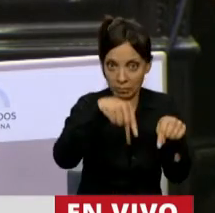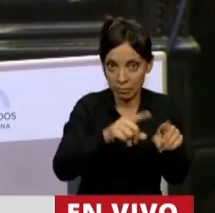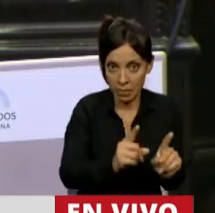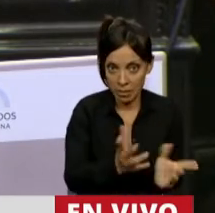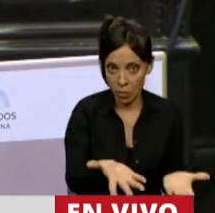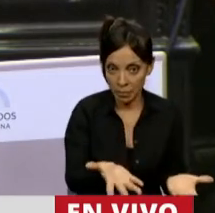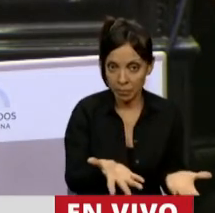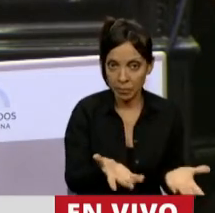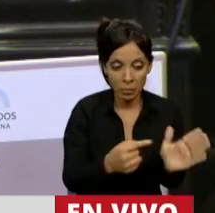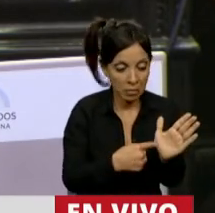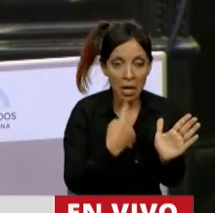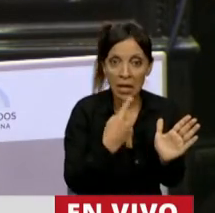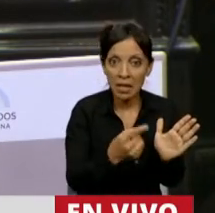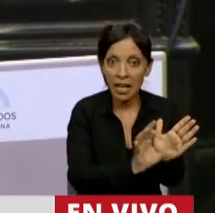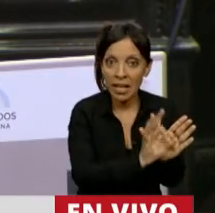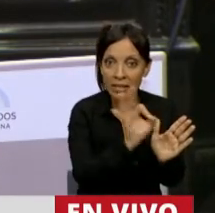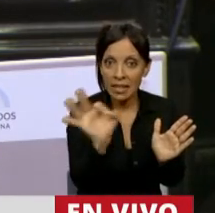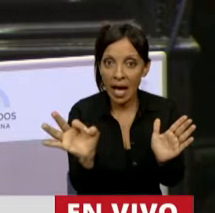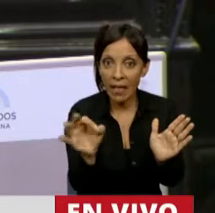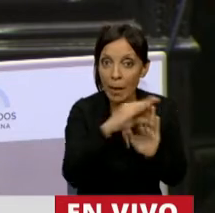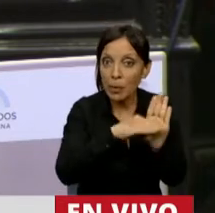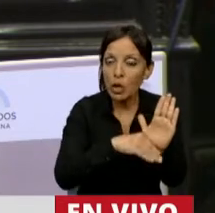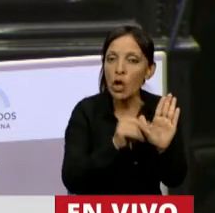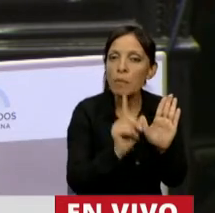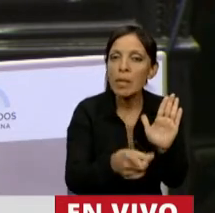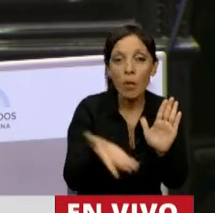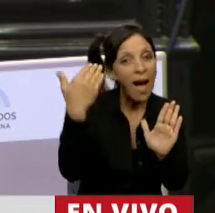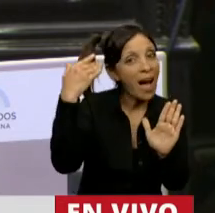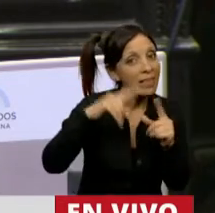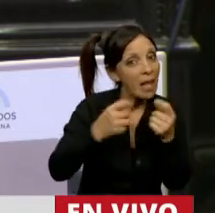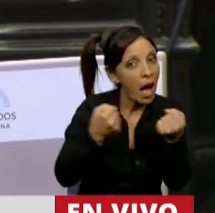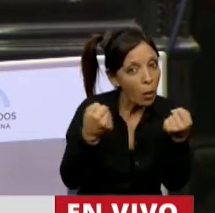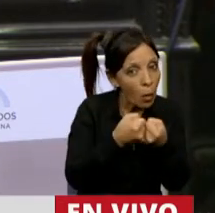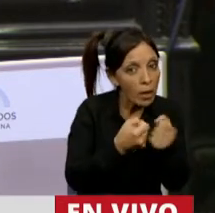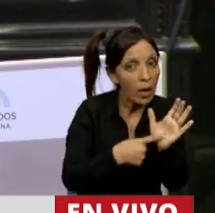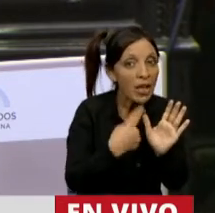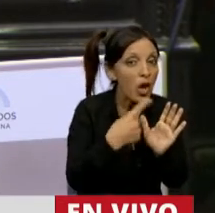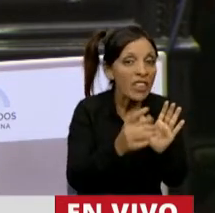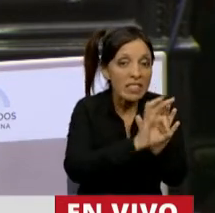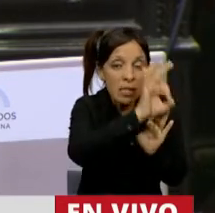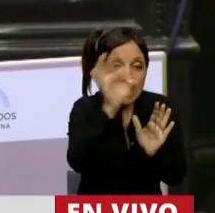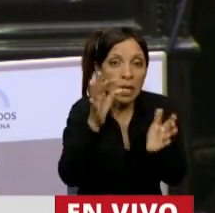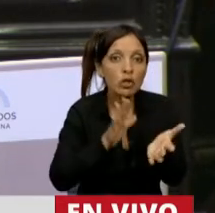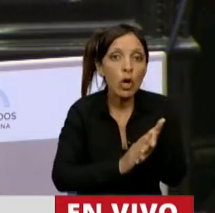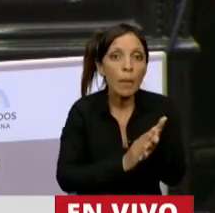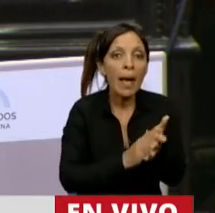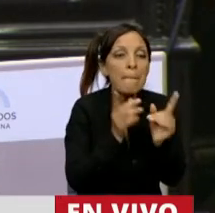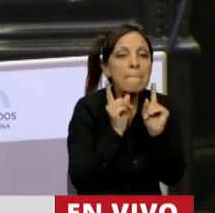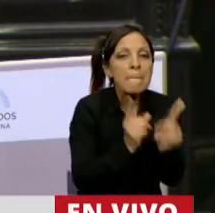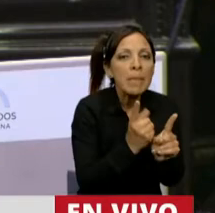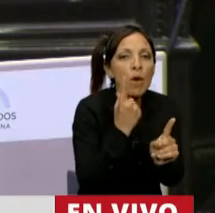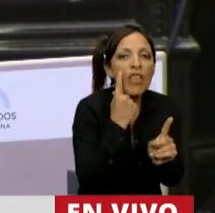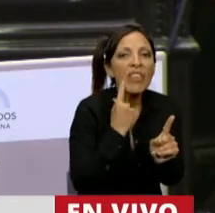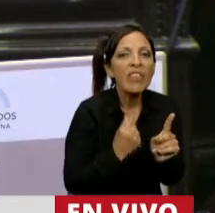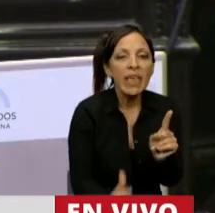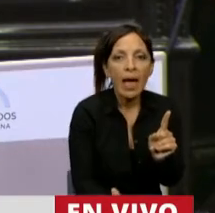presente. Nada dice en ese protocolo que acordamos que sucede el mismo día en que la